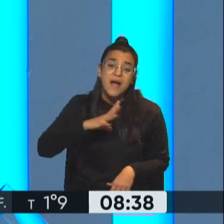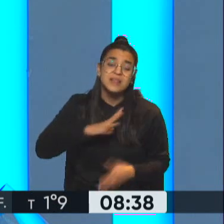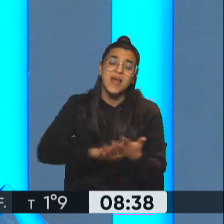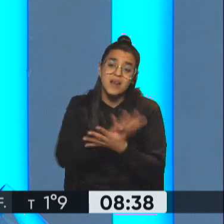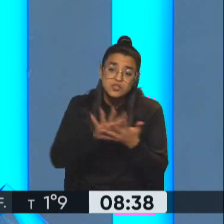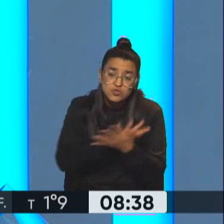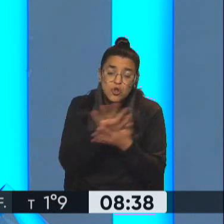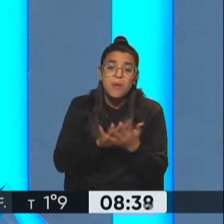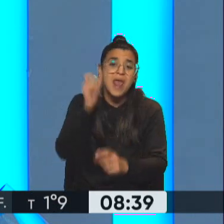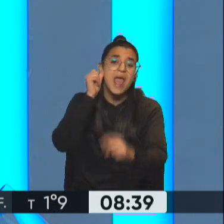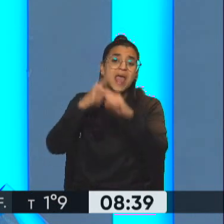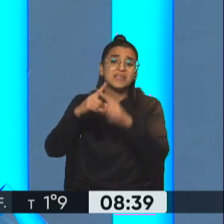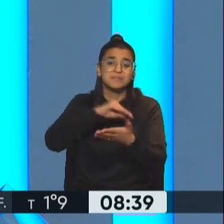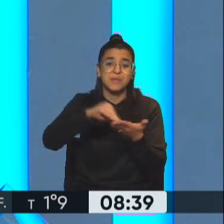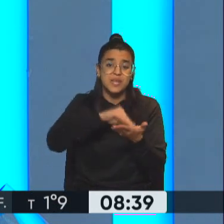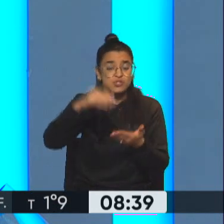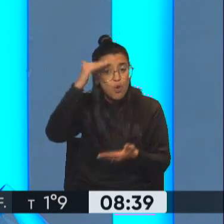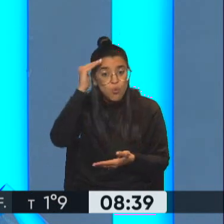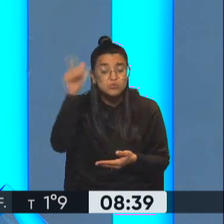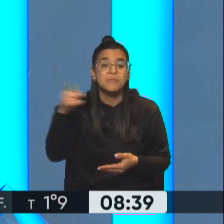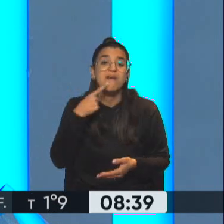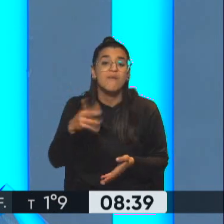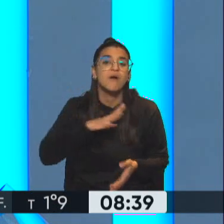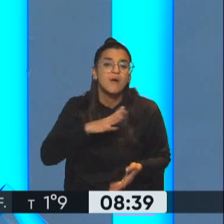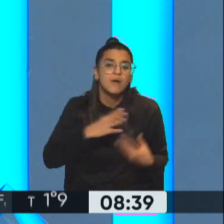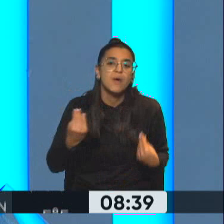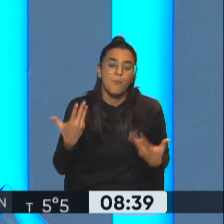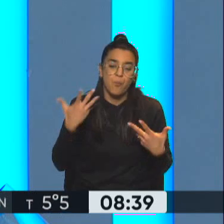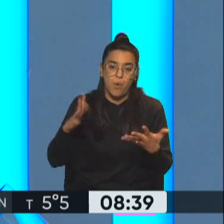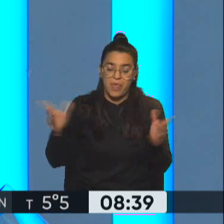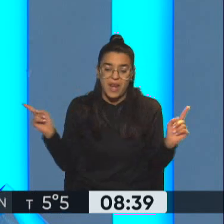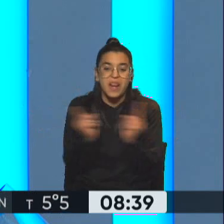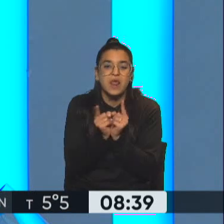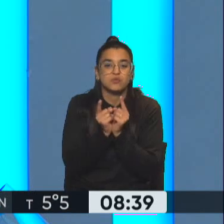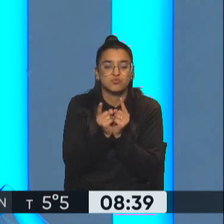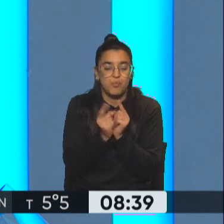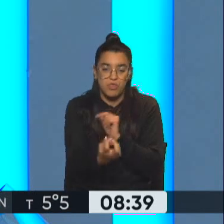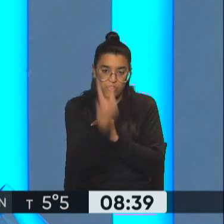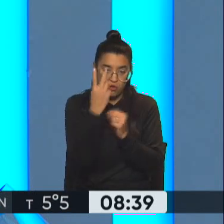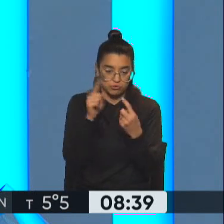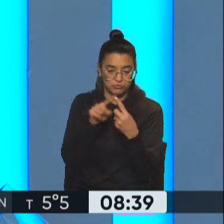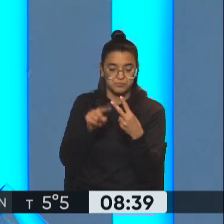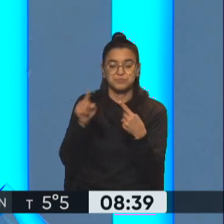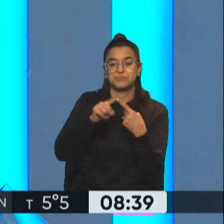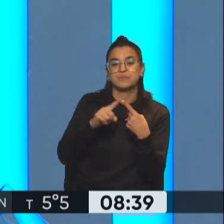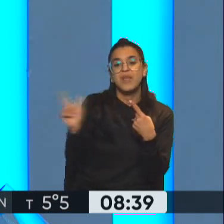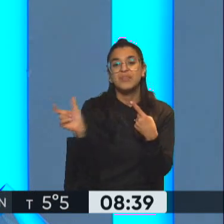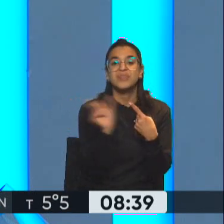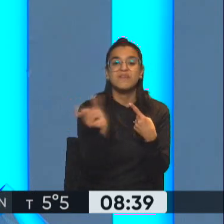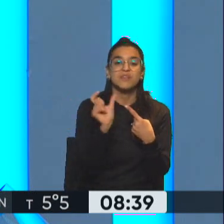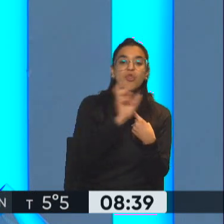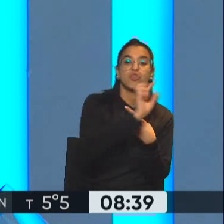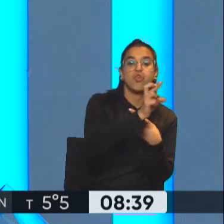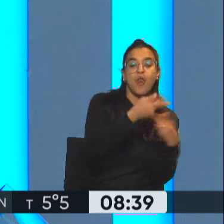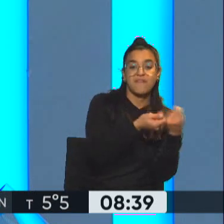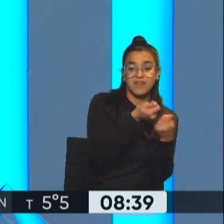resolver al exministro Guzmán, yo diría que se puede resumir en dos. Por un lado, una brecha entre los